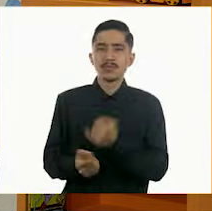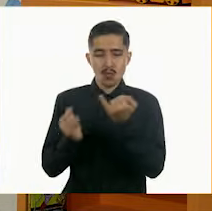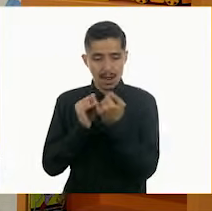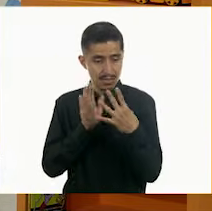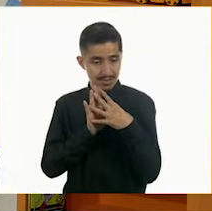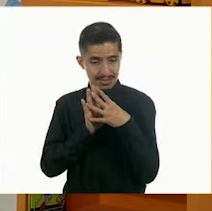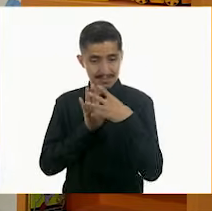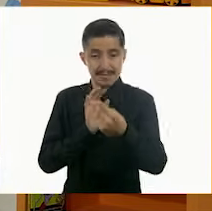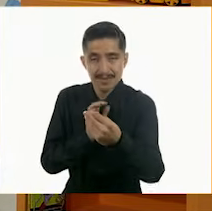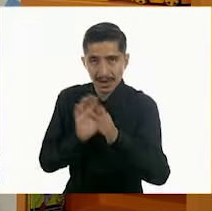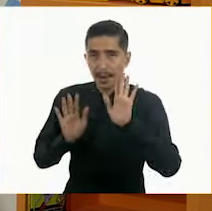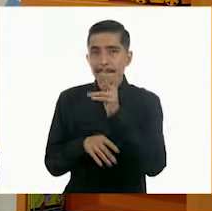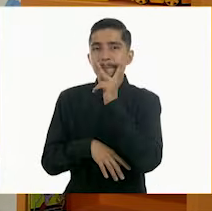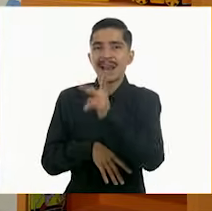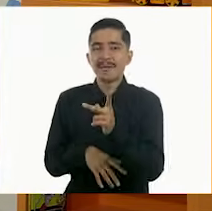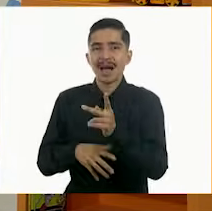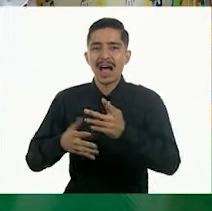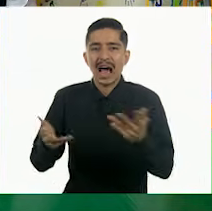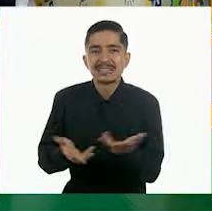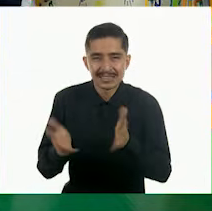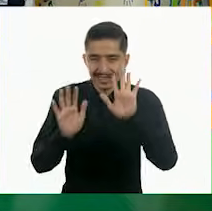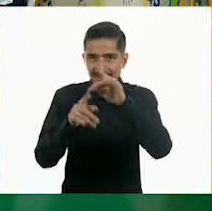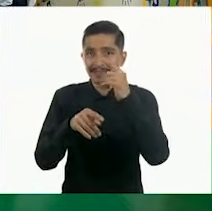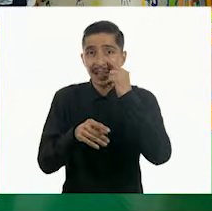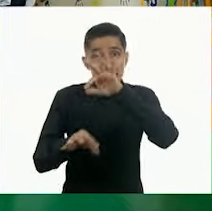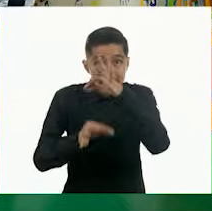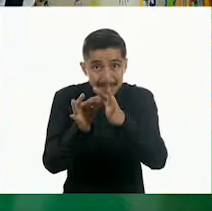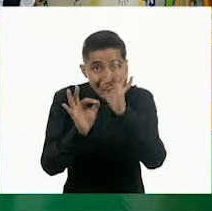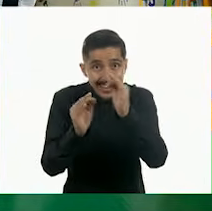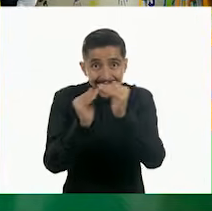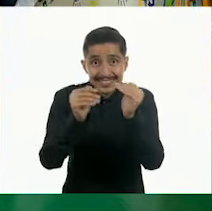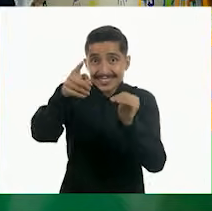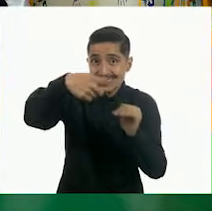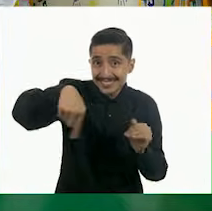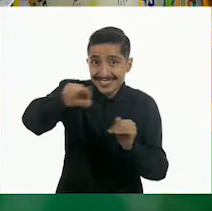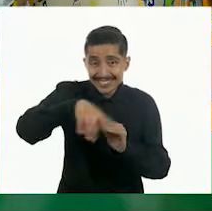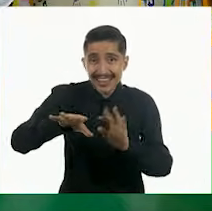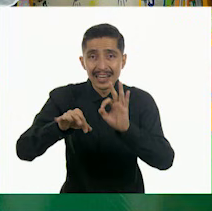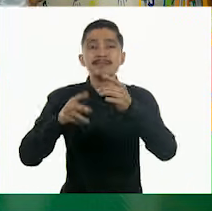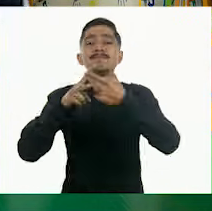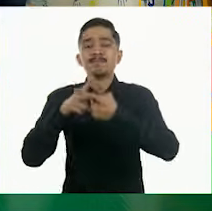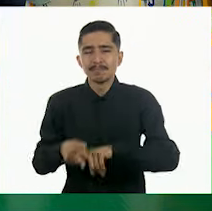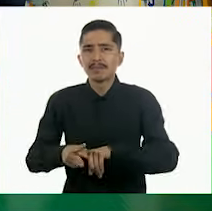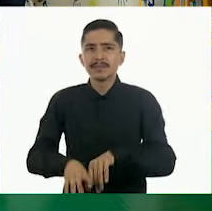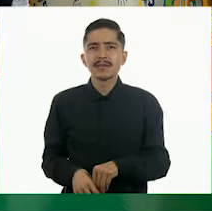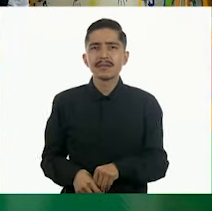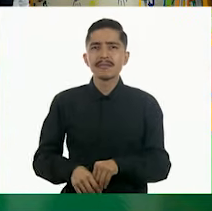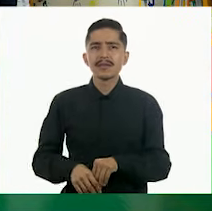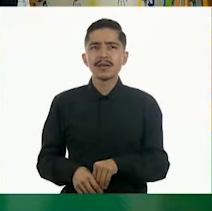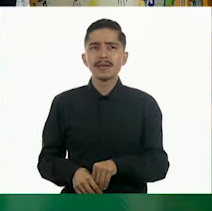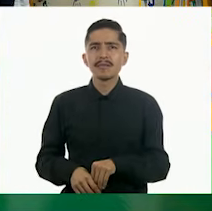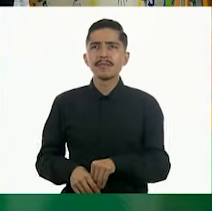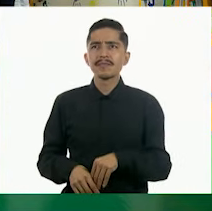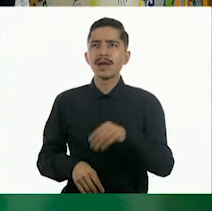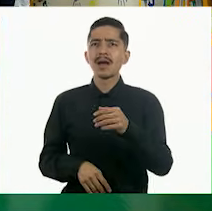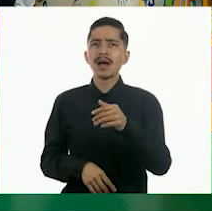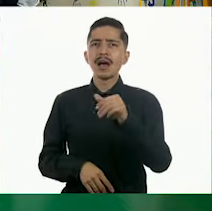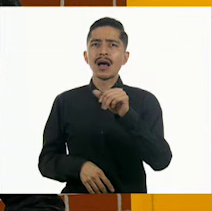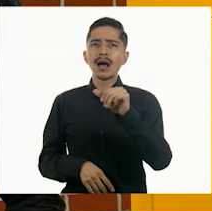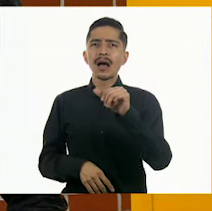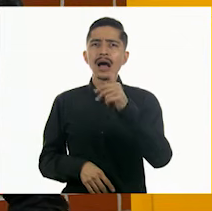palabra. Muy bien. Y vamos a hacer acciones. ¿Estamos listos y también ahí en casa? A ver, empezamos. ¡Jao! ¡Jao!